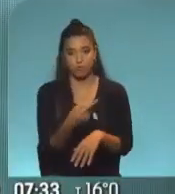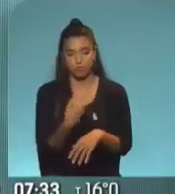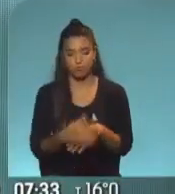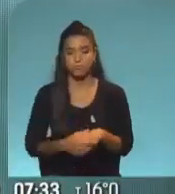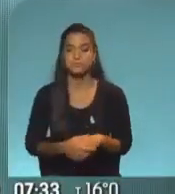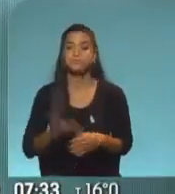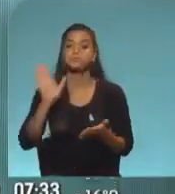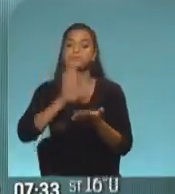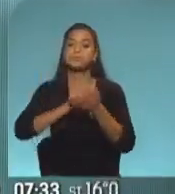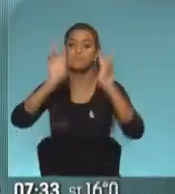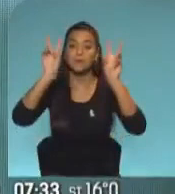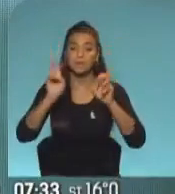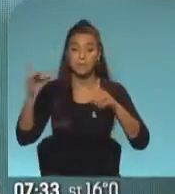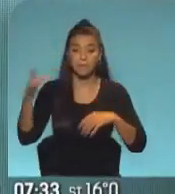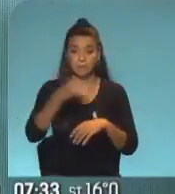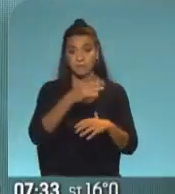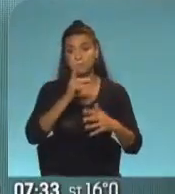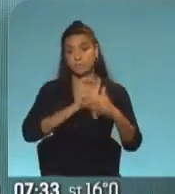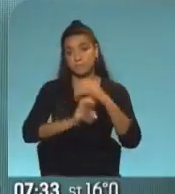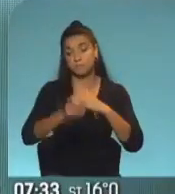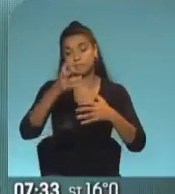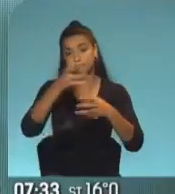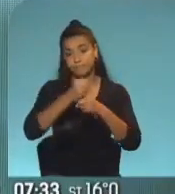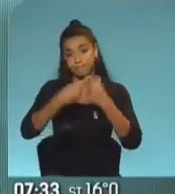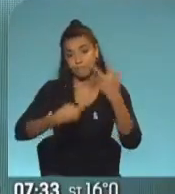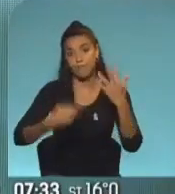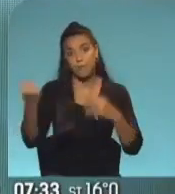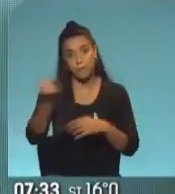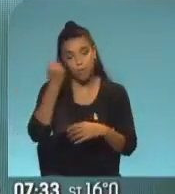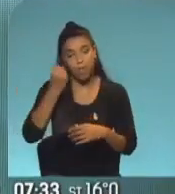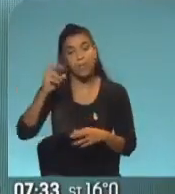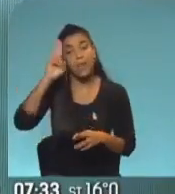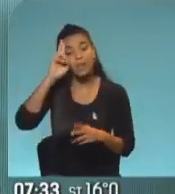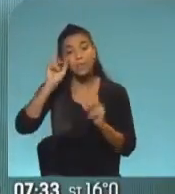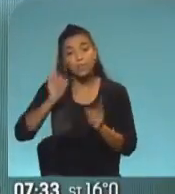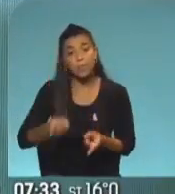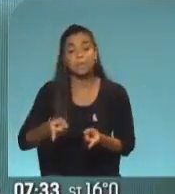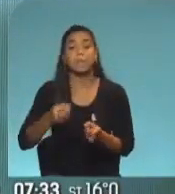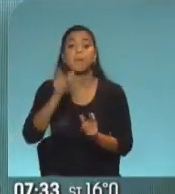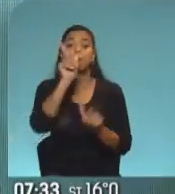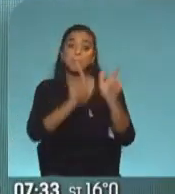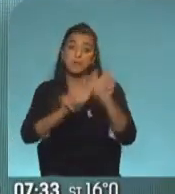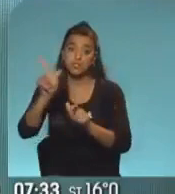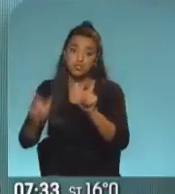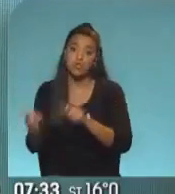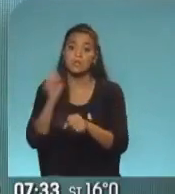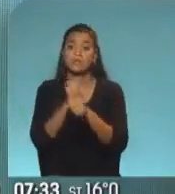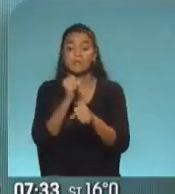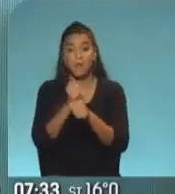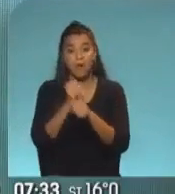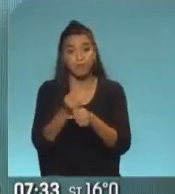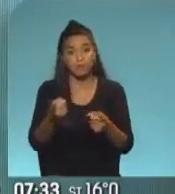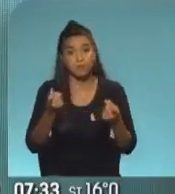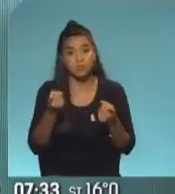Bueno, el tema del transporte, un tema por supuesto importante a tener en cuenta, el respeto sobre todo a aquellos personal que está trabajando,